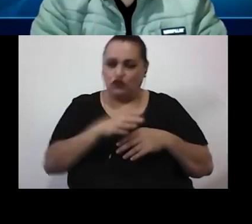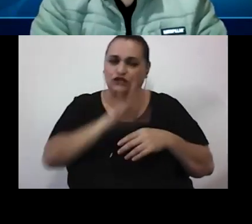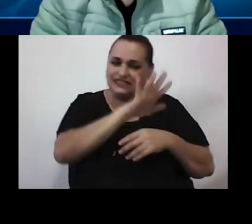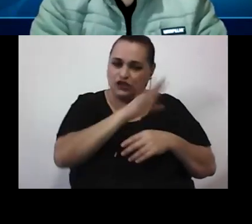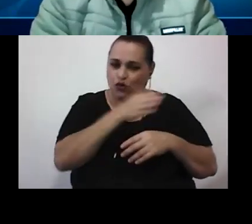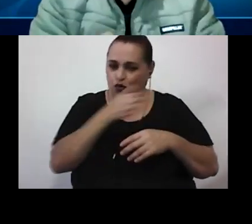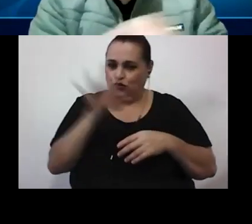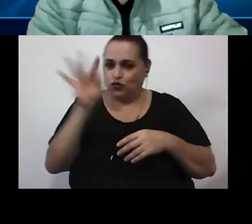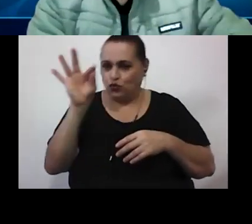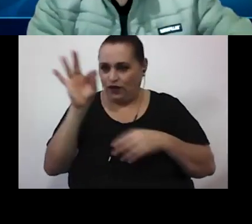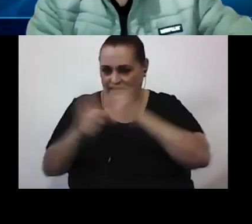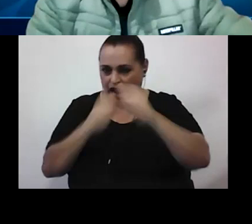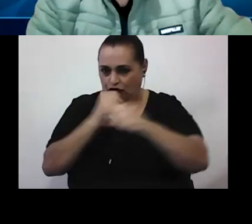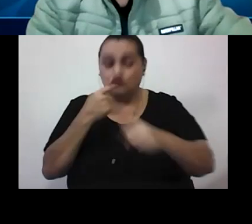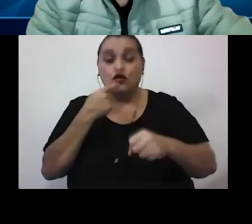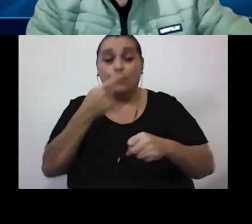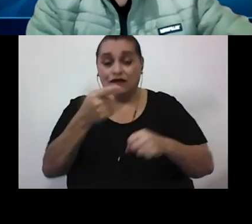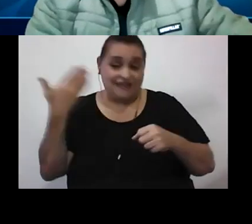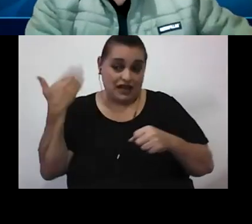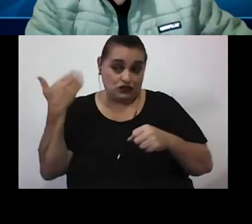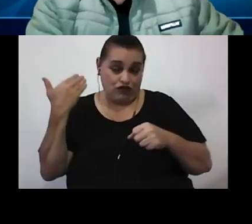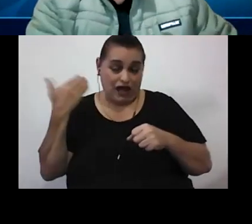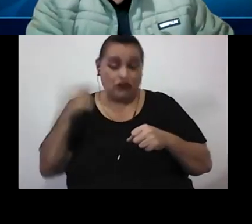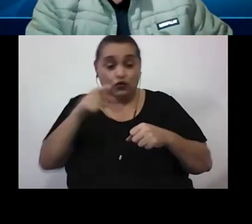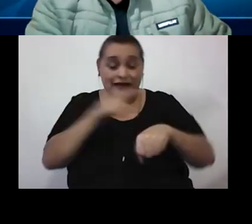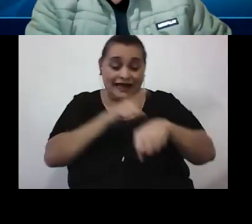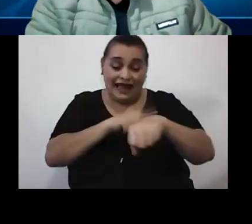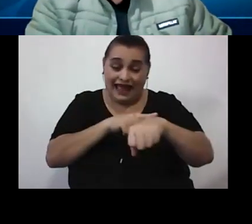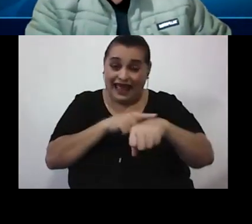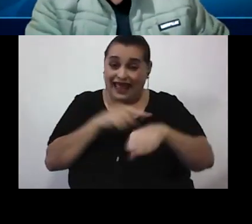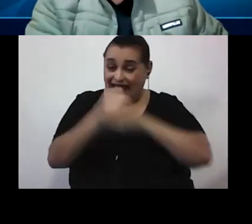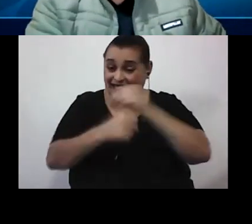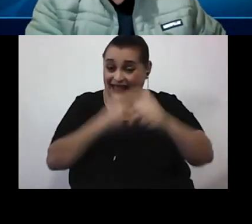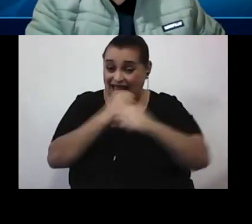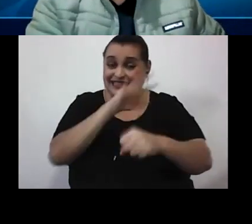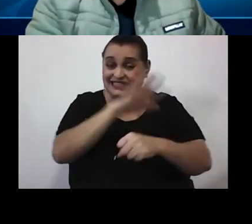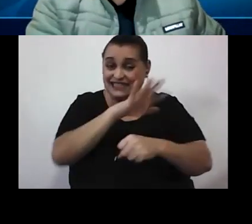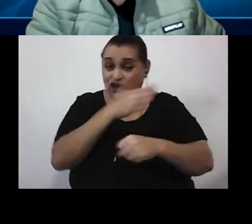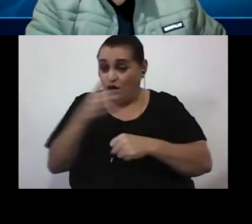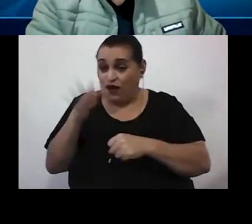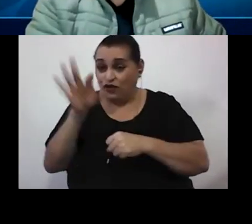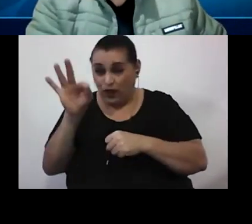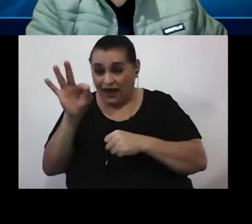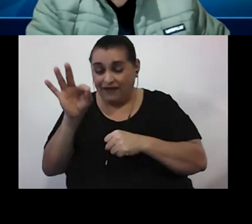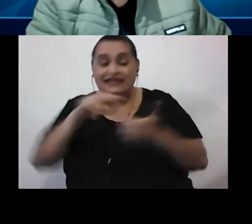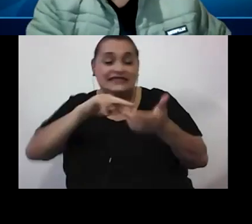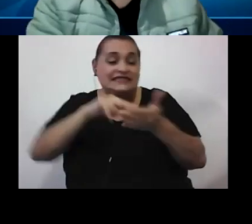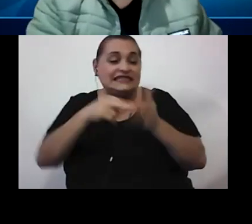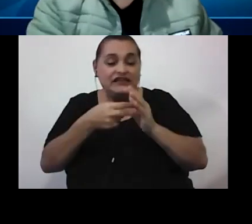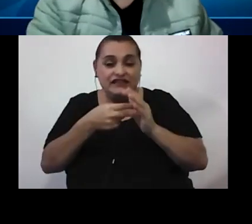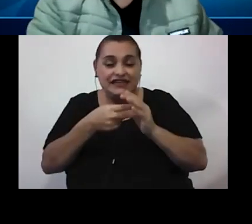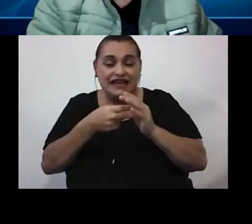Y como le decía hace un rato, esto es una etapa que marca un punto